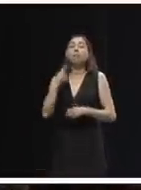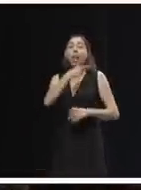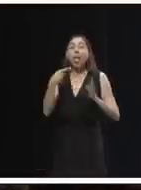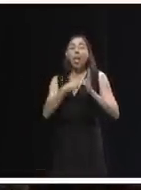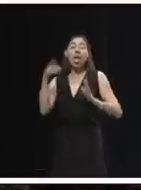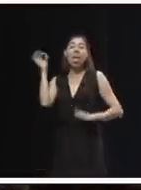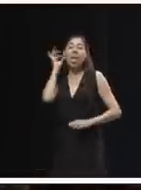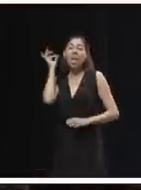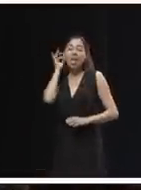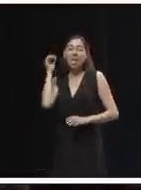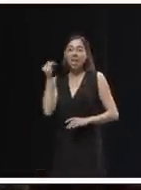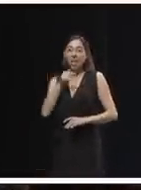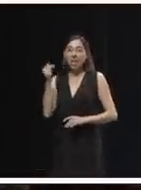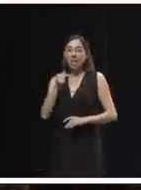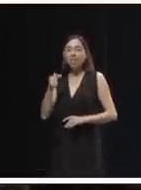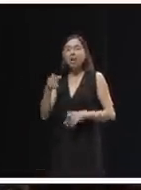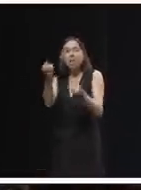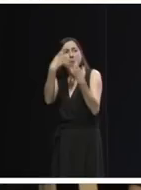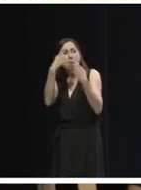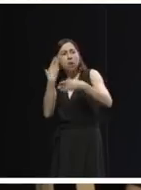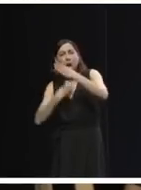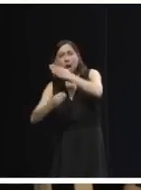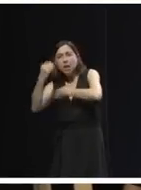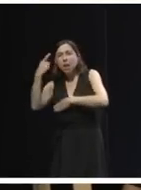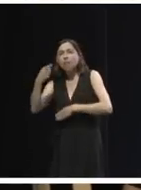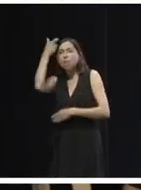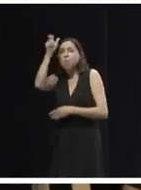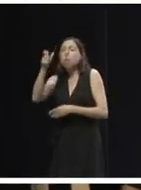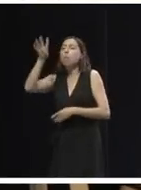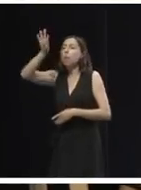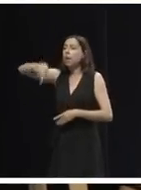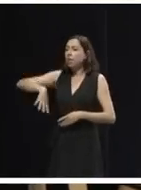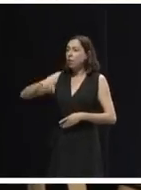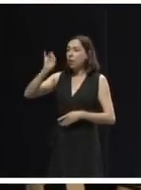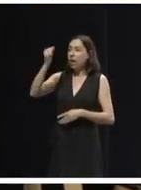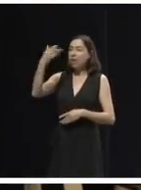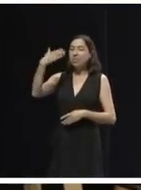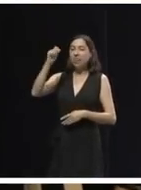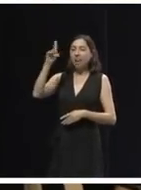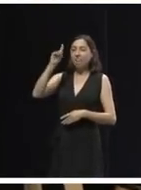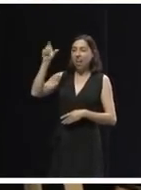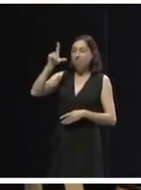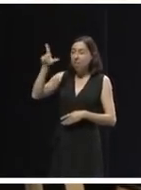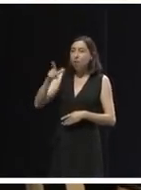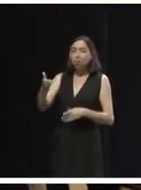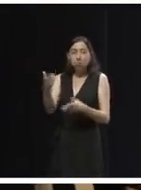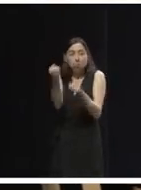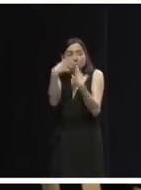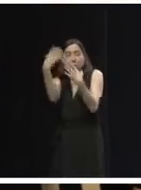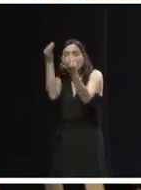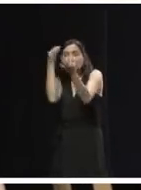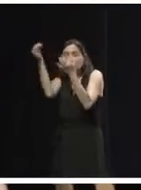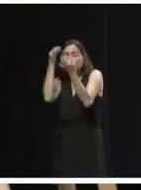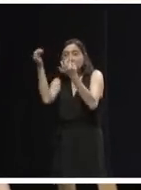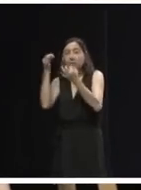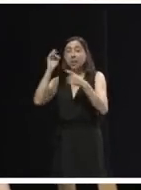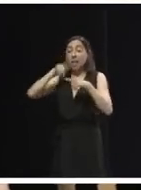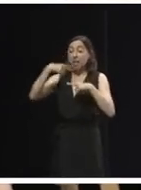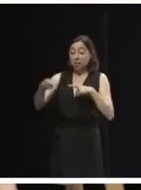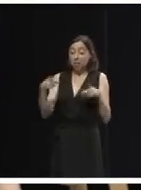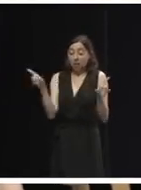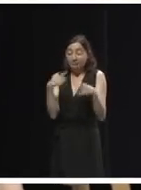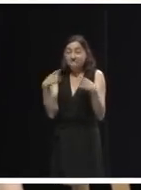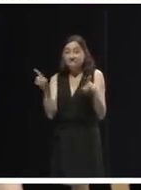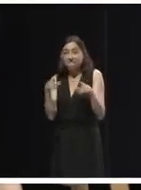En Gracia, me cuenta que nace en Sabadell y además detalladamente, después de una verbena